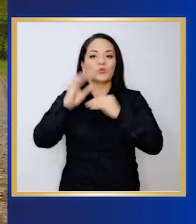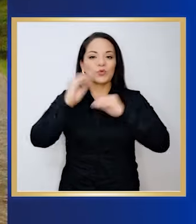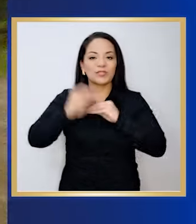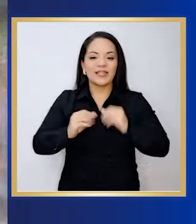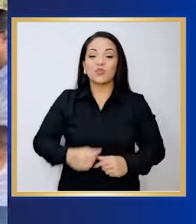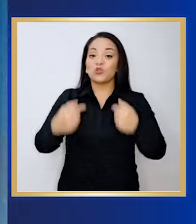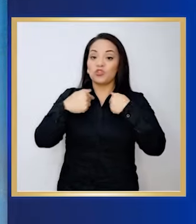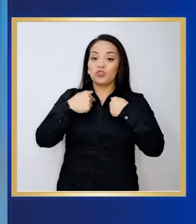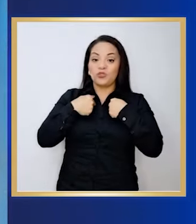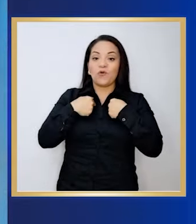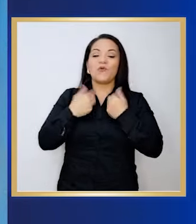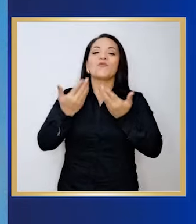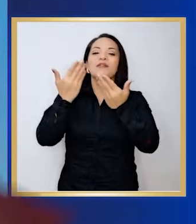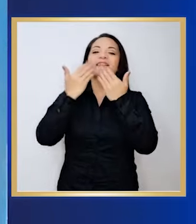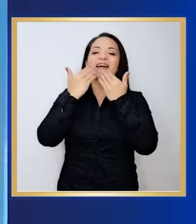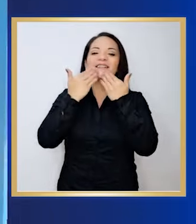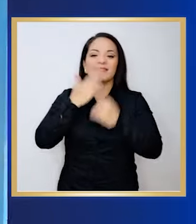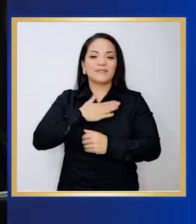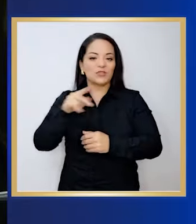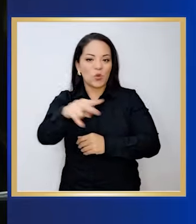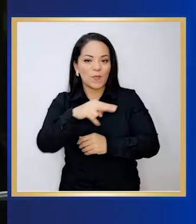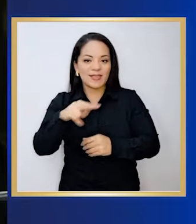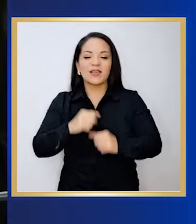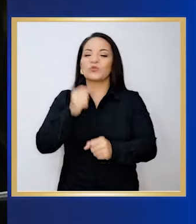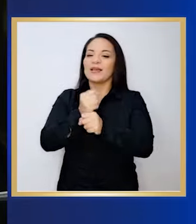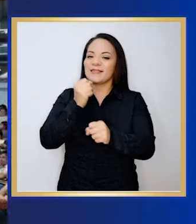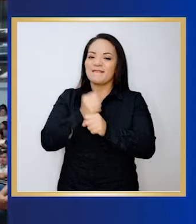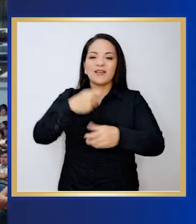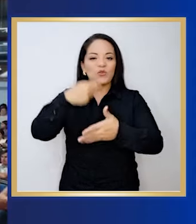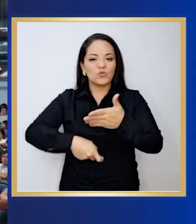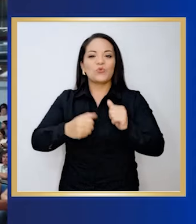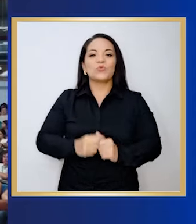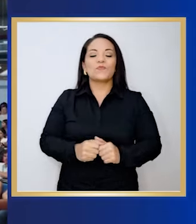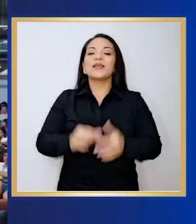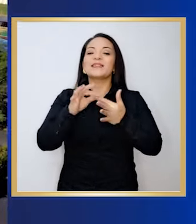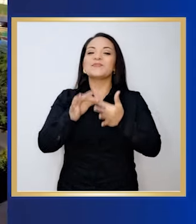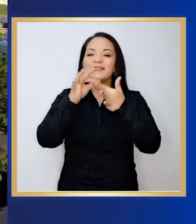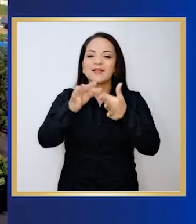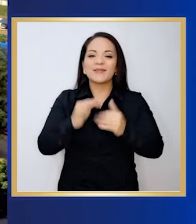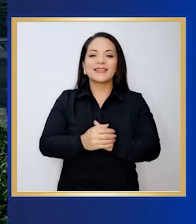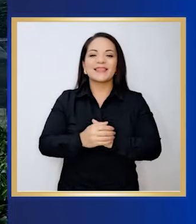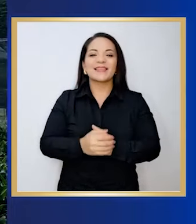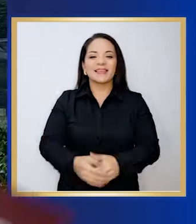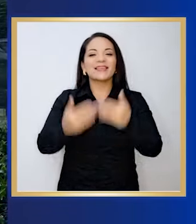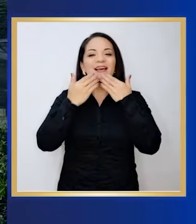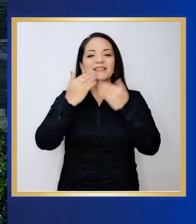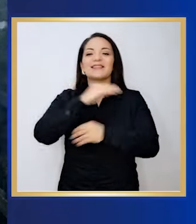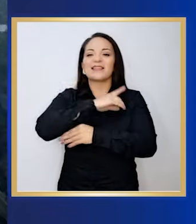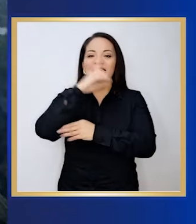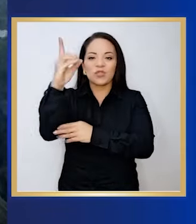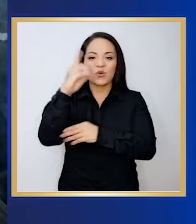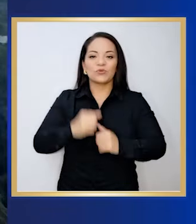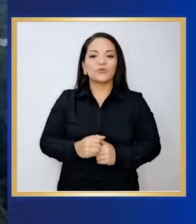Yo le doy gracias a mis colegas que han trabajado tan duro Y sobre todo a